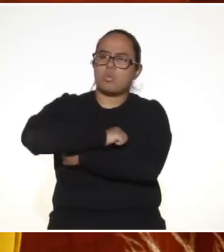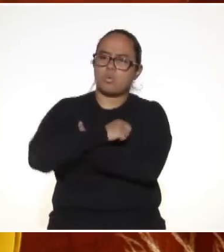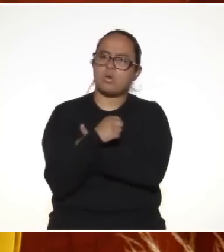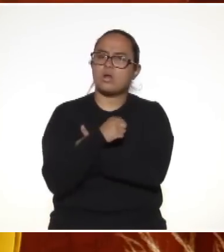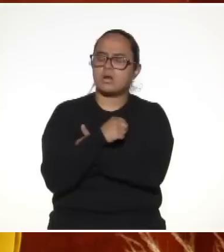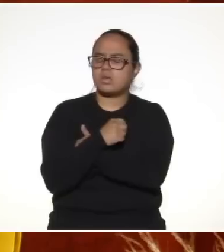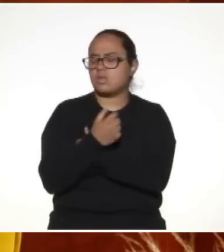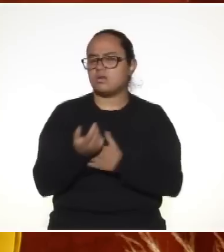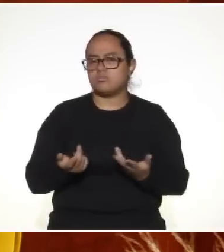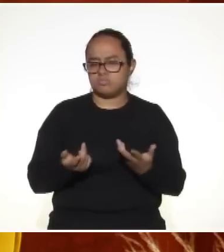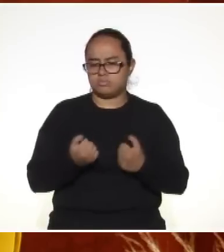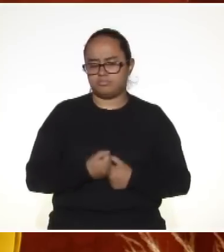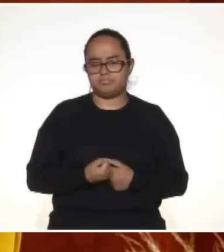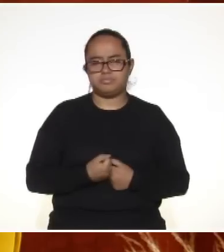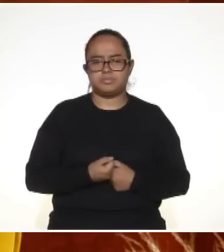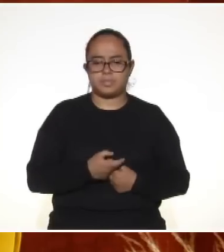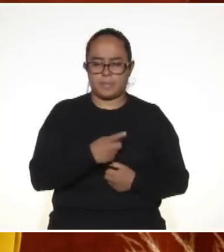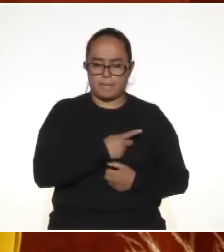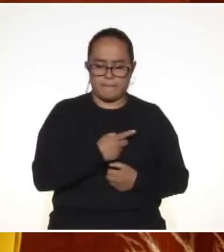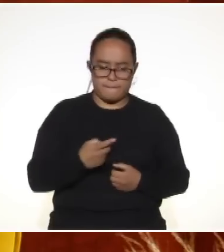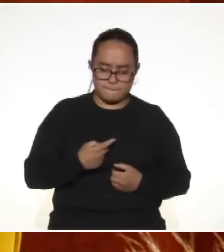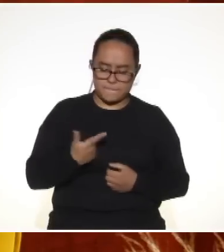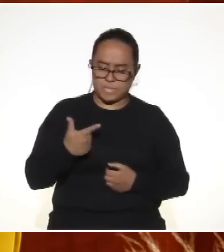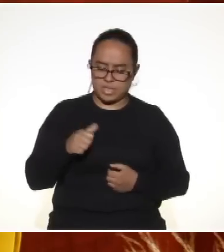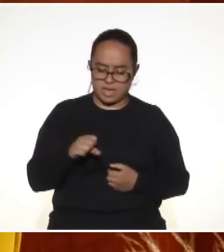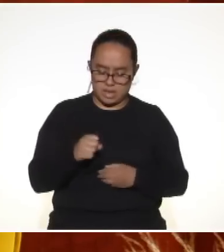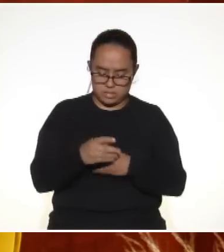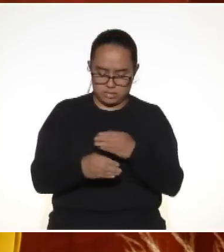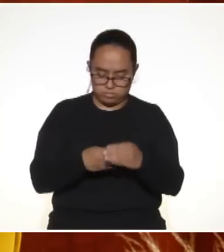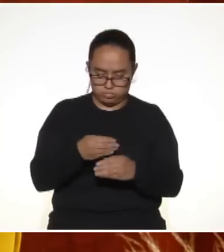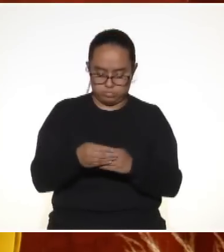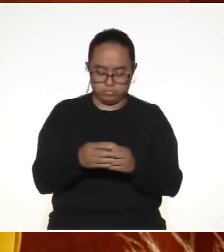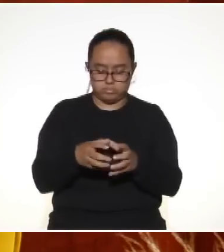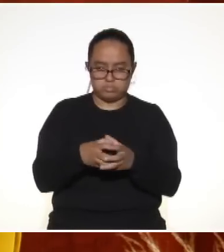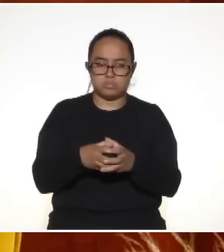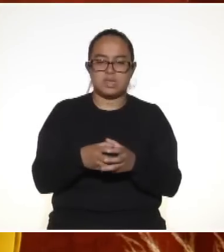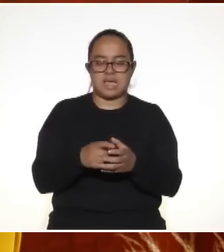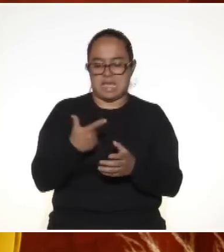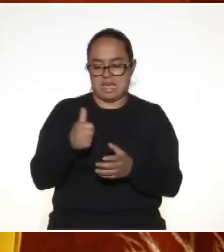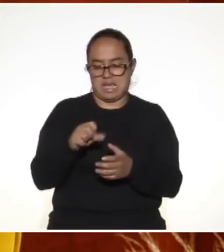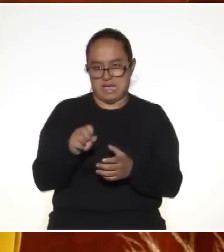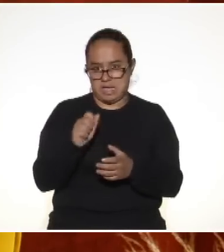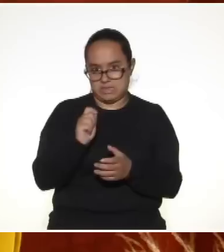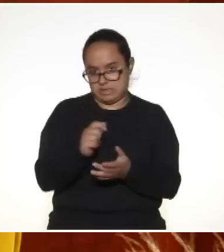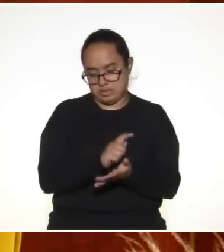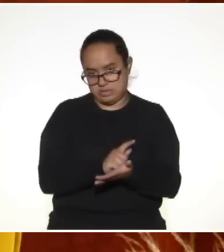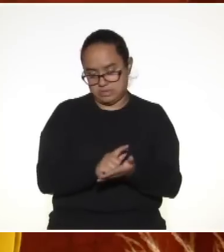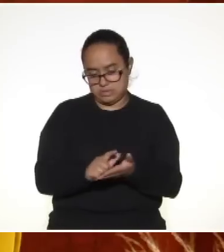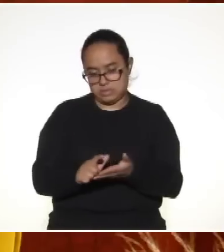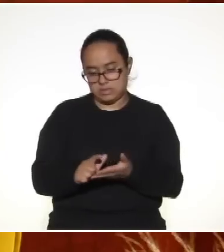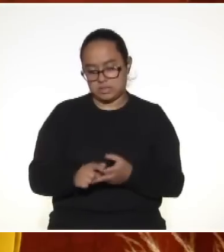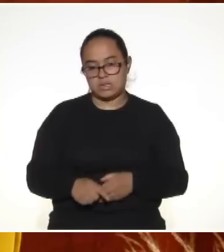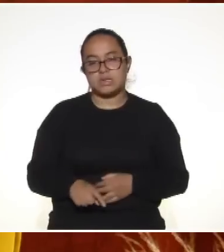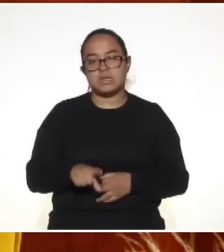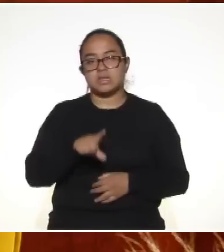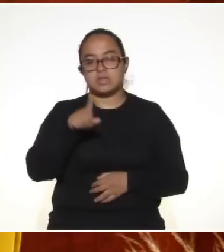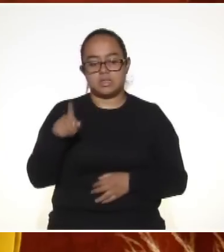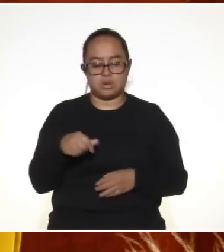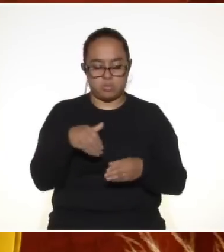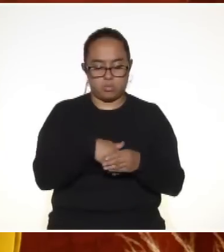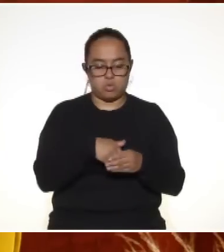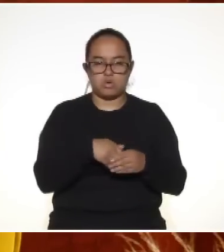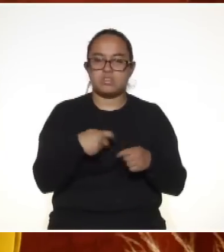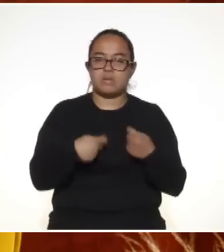extremidad? Lo vamos a envolver con una gasa, de preferencia estéril. Eso lo vamos a meter en una bolsa